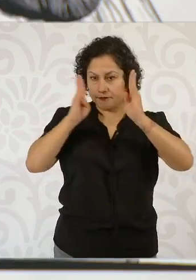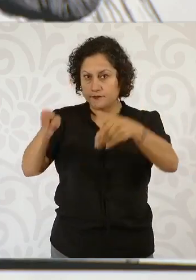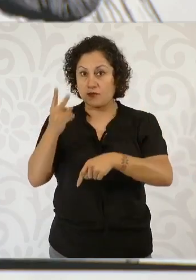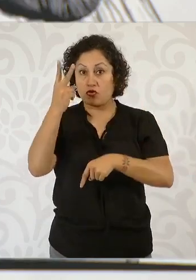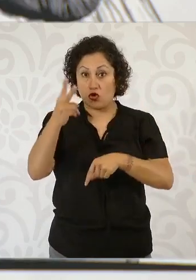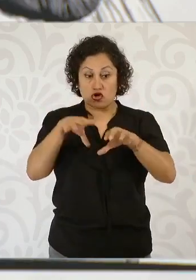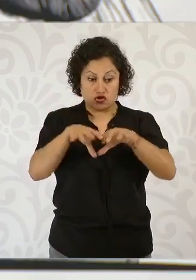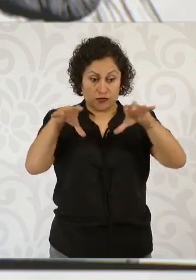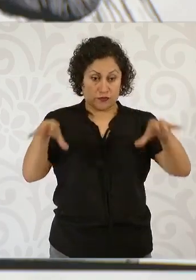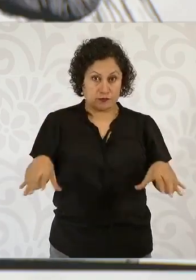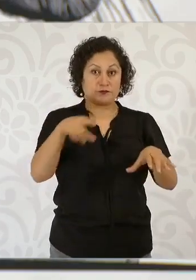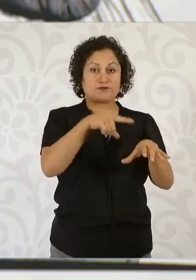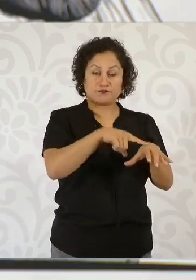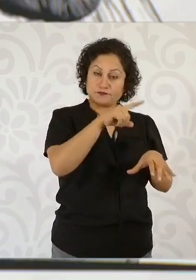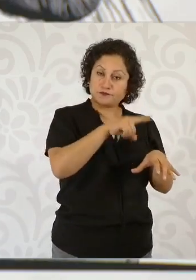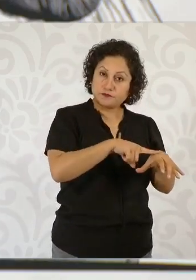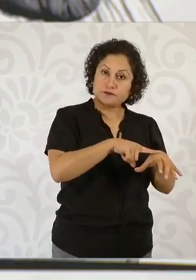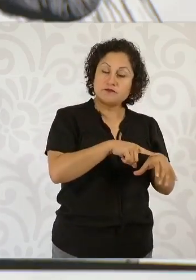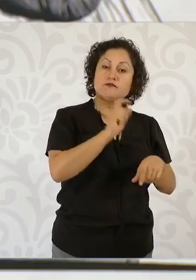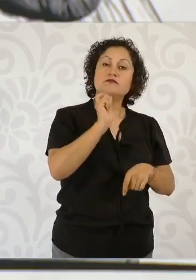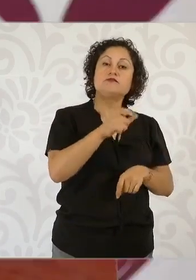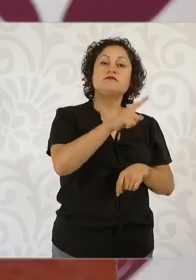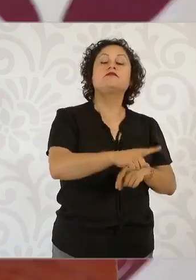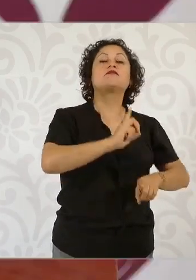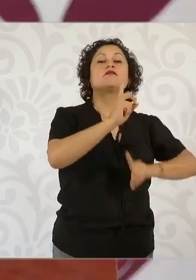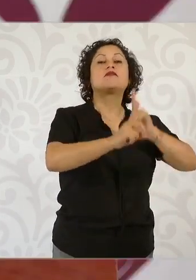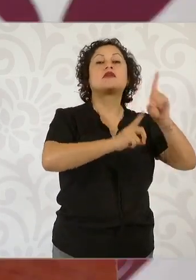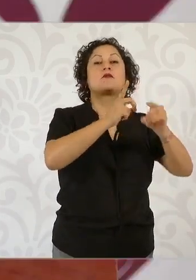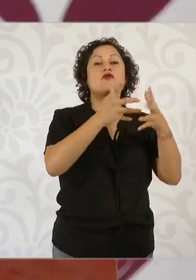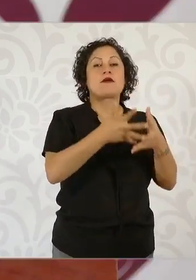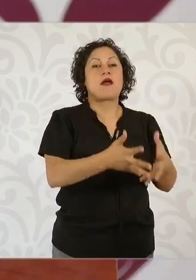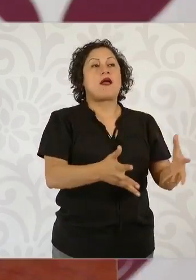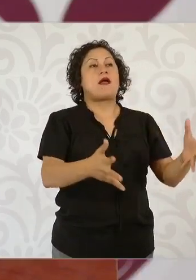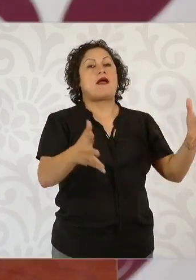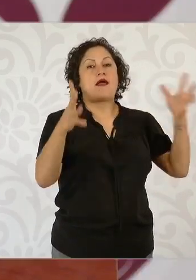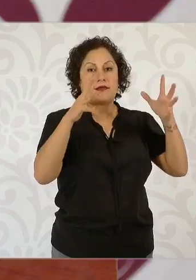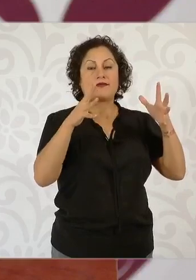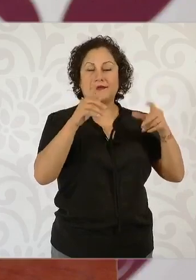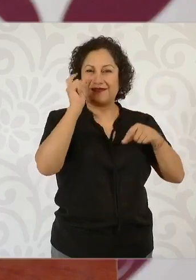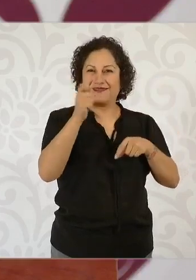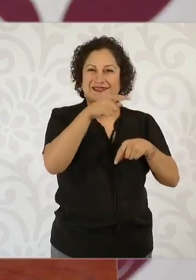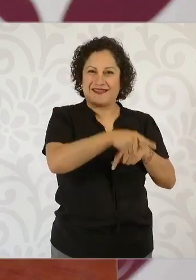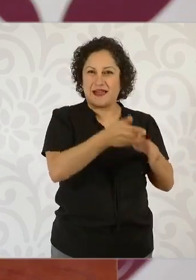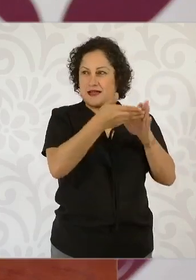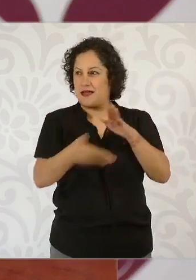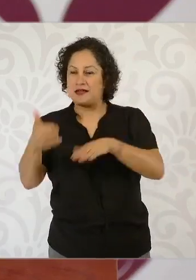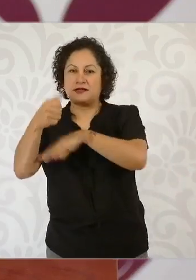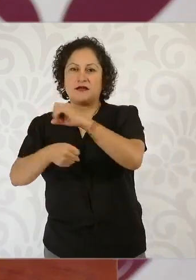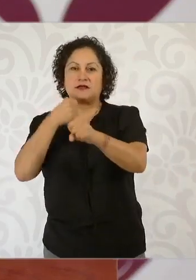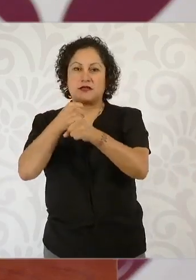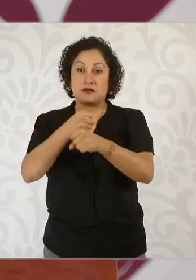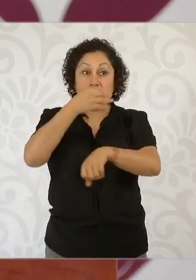estas actividades deportivas masivas que vamos a hacer durante todo el sexenio. El 6 de